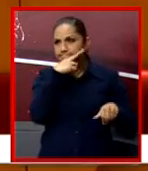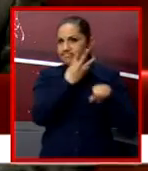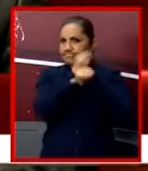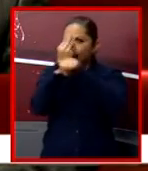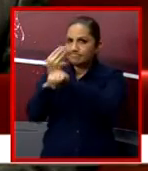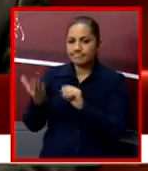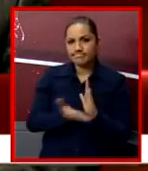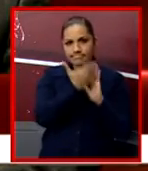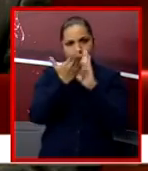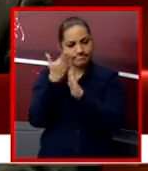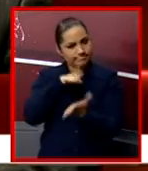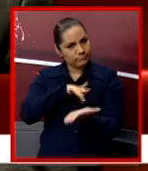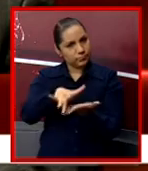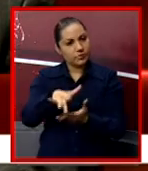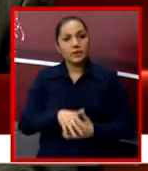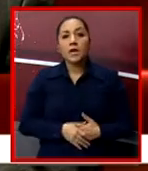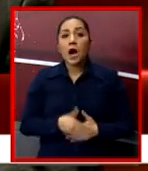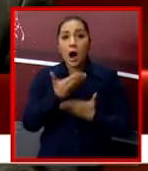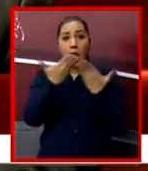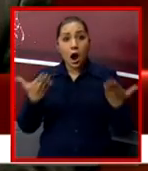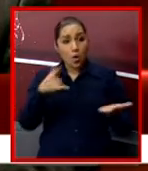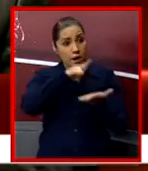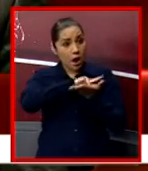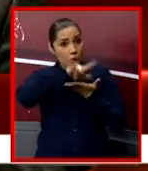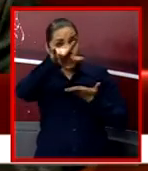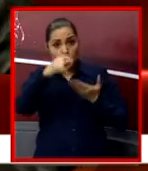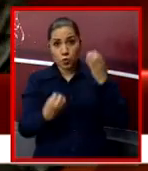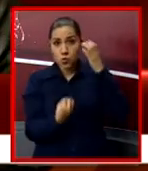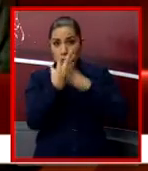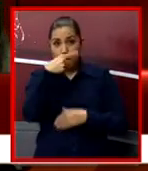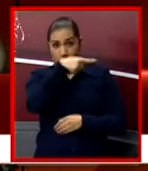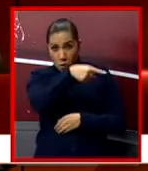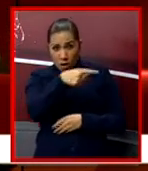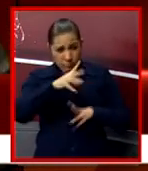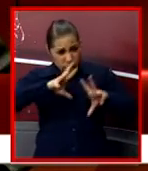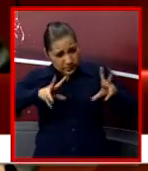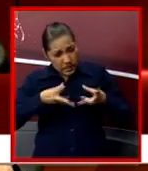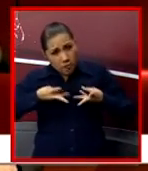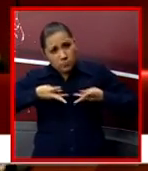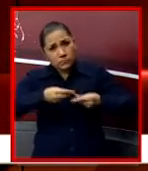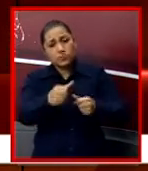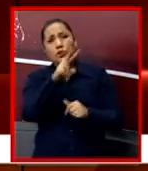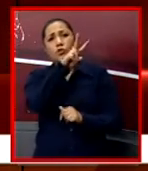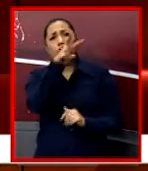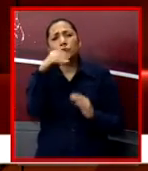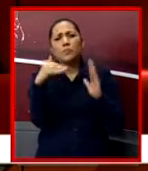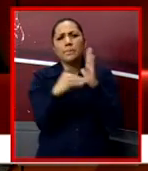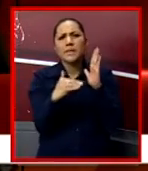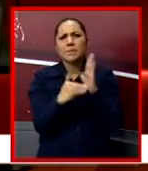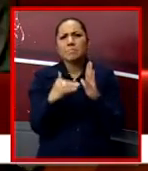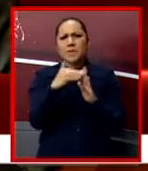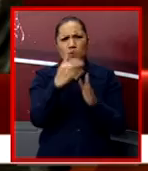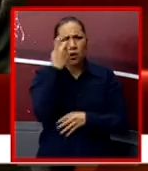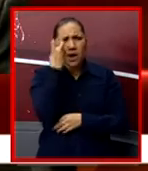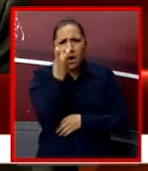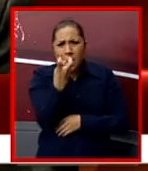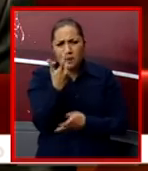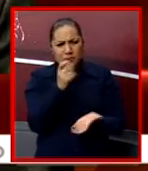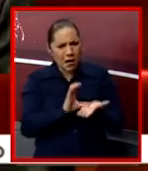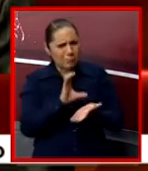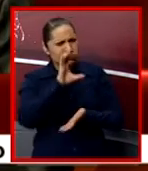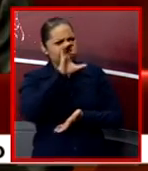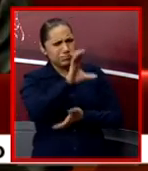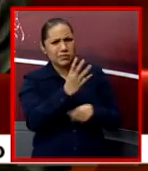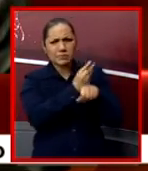Que se detenga la construcción del nuevo aeropuerto que implique un gasto de 200,000 millones. Y como